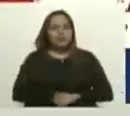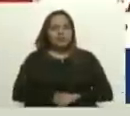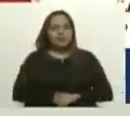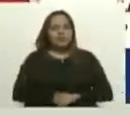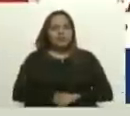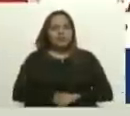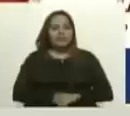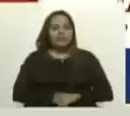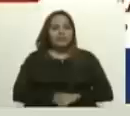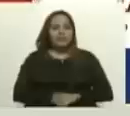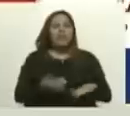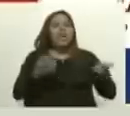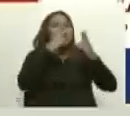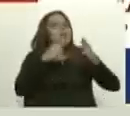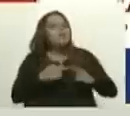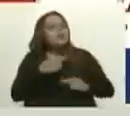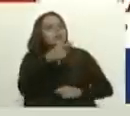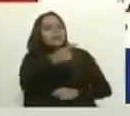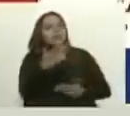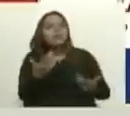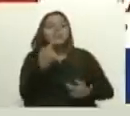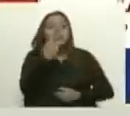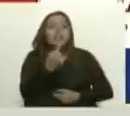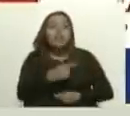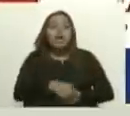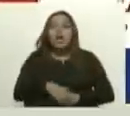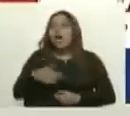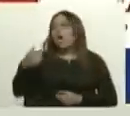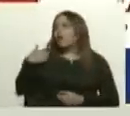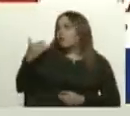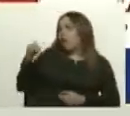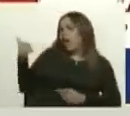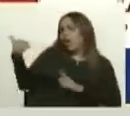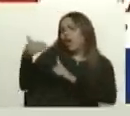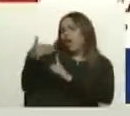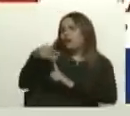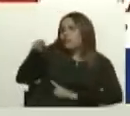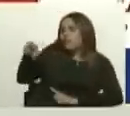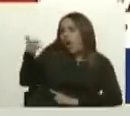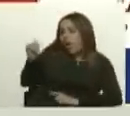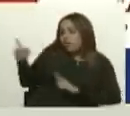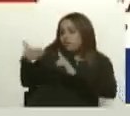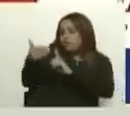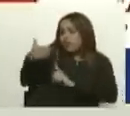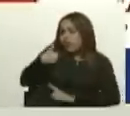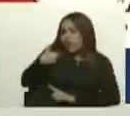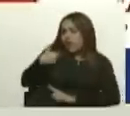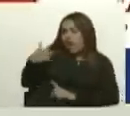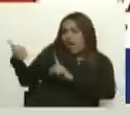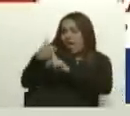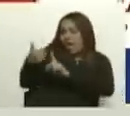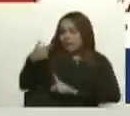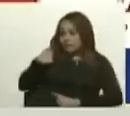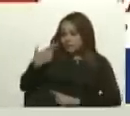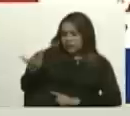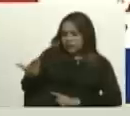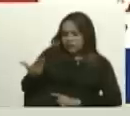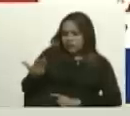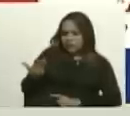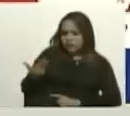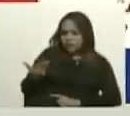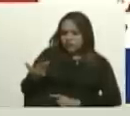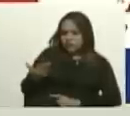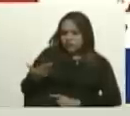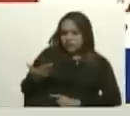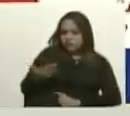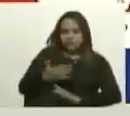¿Qué van a responder? ¿Saben qué van a decir? Que lo están agrediendo, que están siendo agredidos. Por el